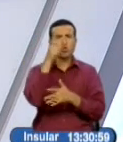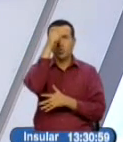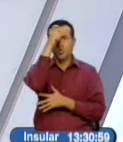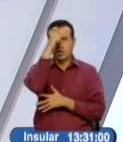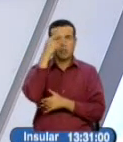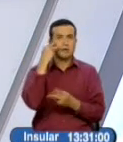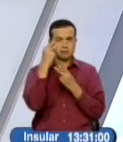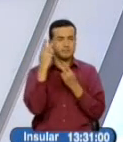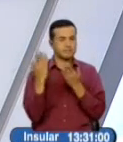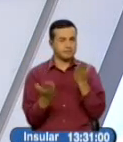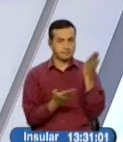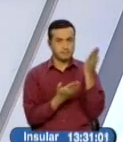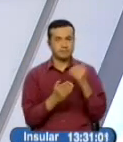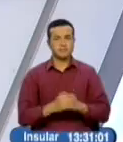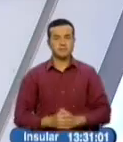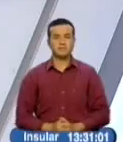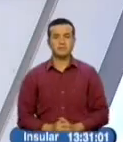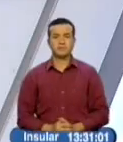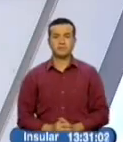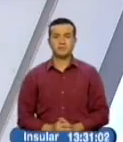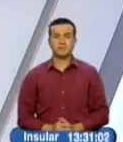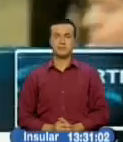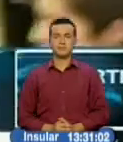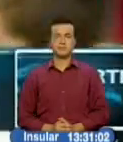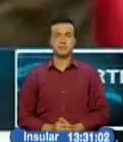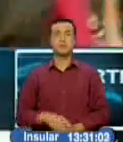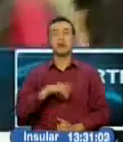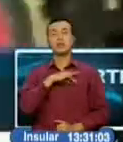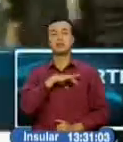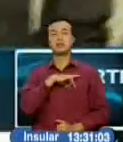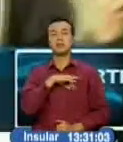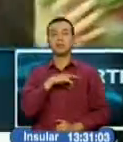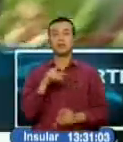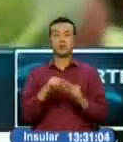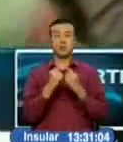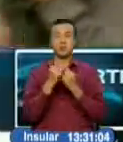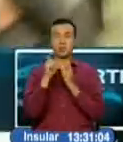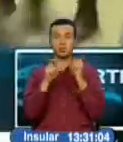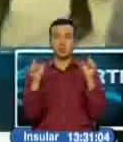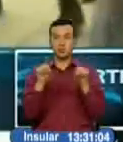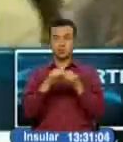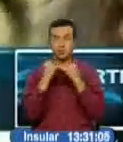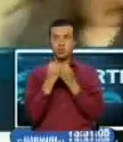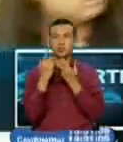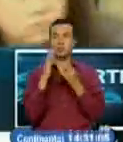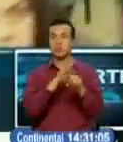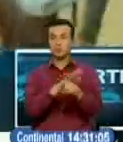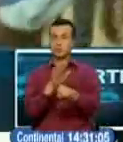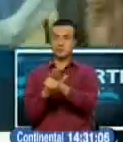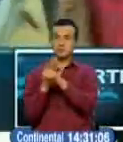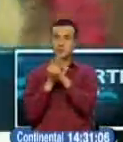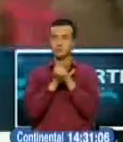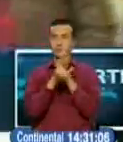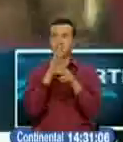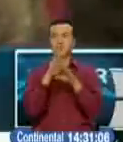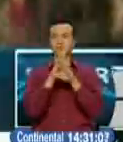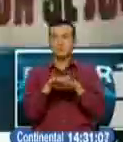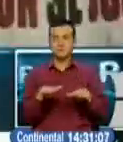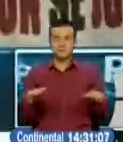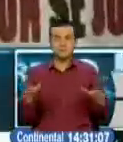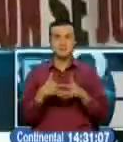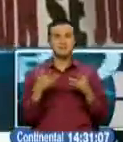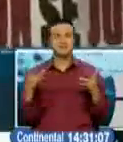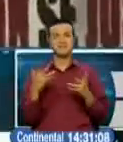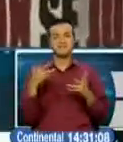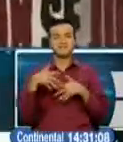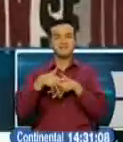Más en el siguiente resumen internacional. En Chile, diversos sectores de la sociedad, convocados por la Confederación de Estudiantes,